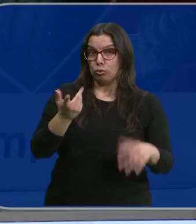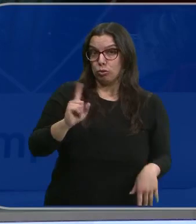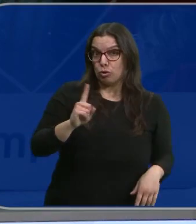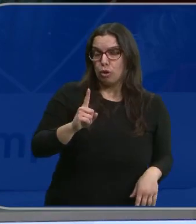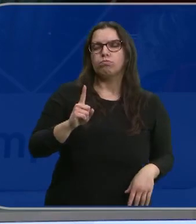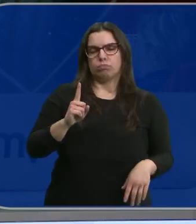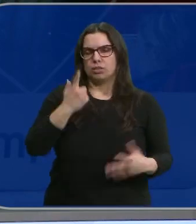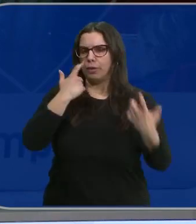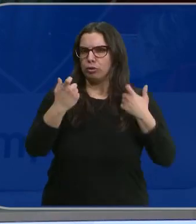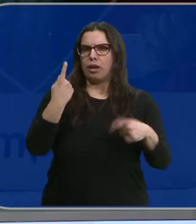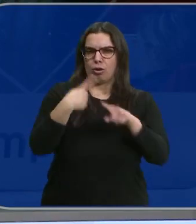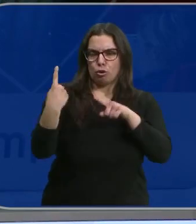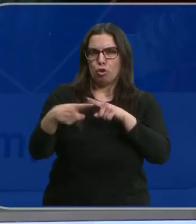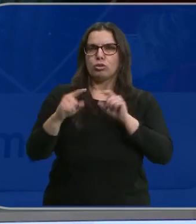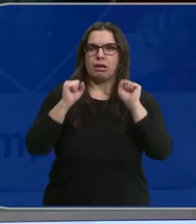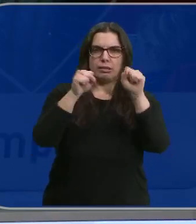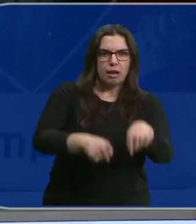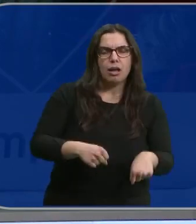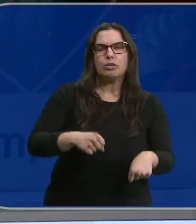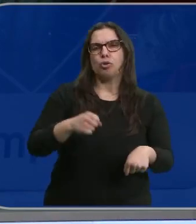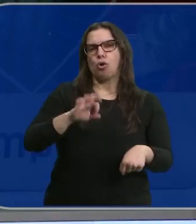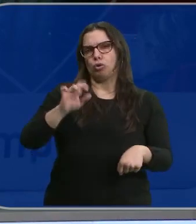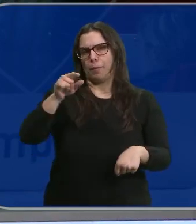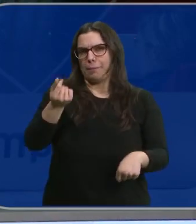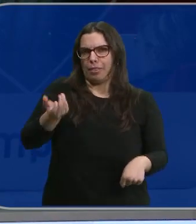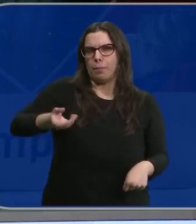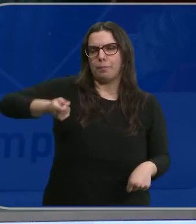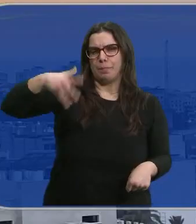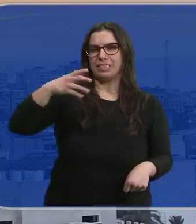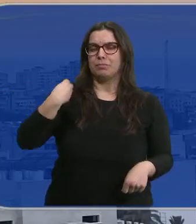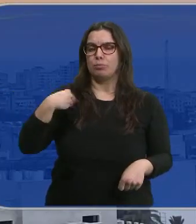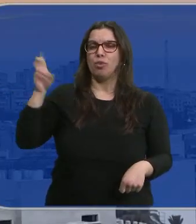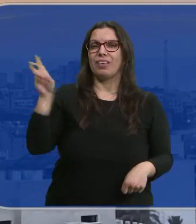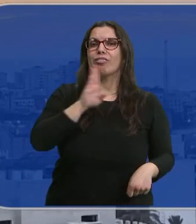precios y en retrasos en la llegada de productos procedentes de Asia.